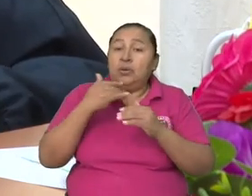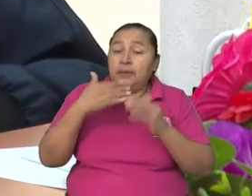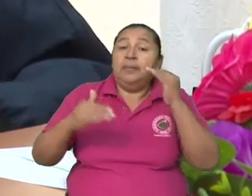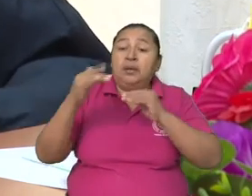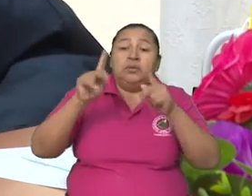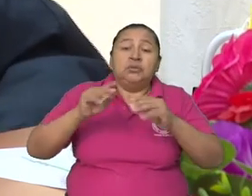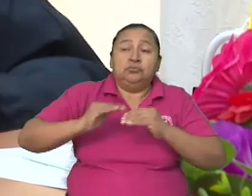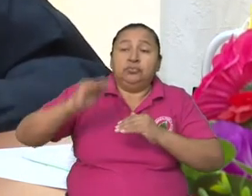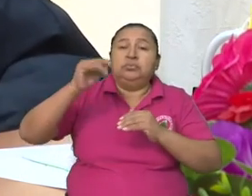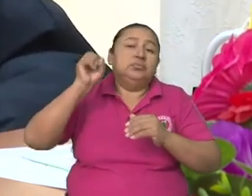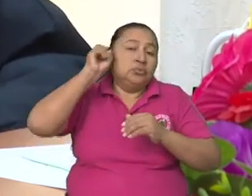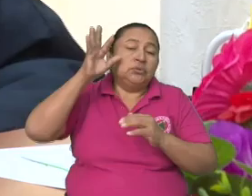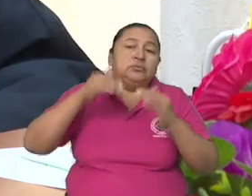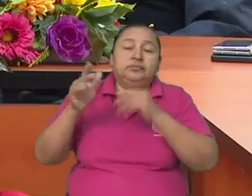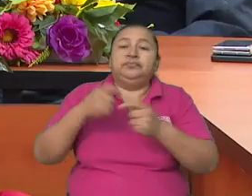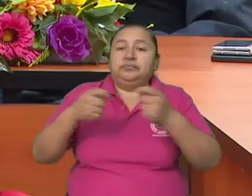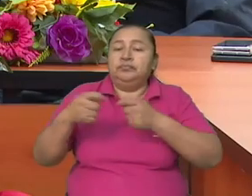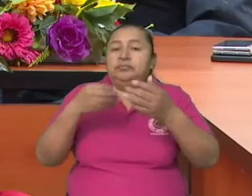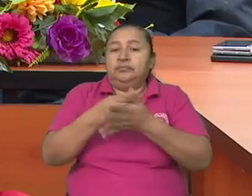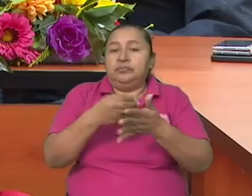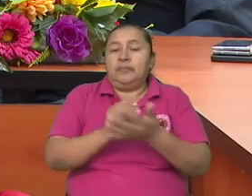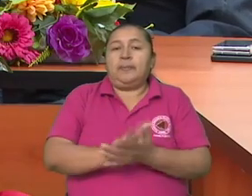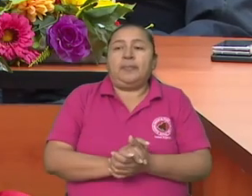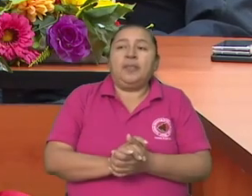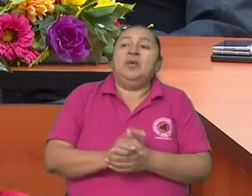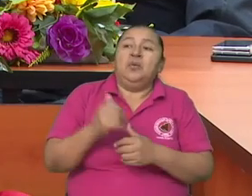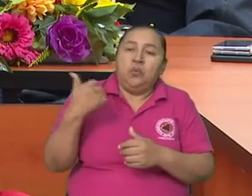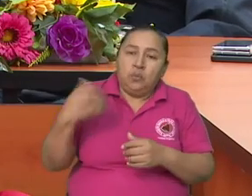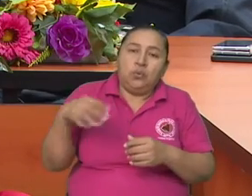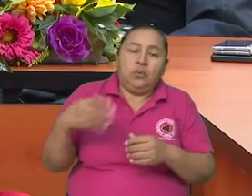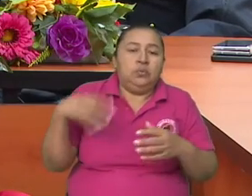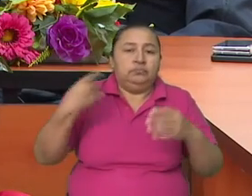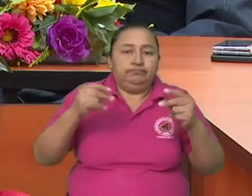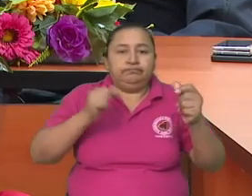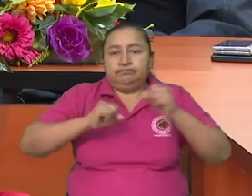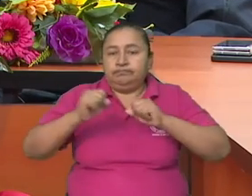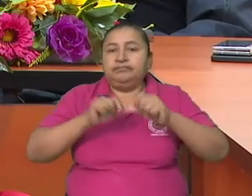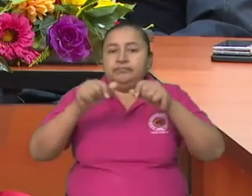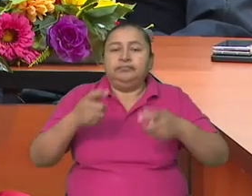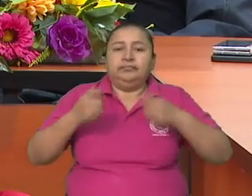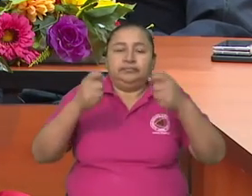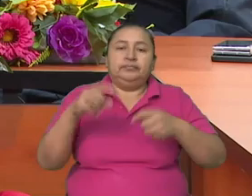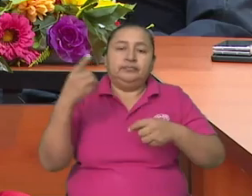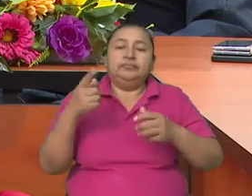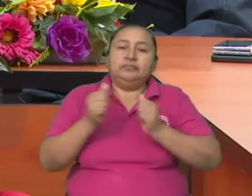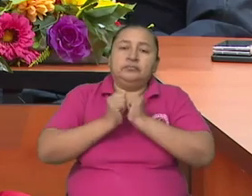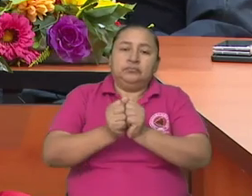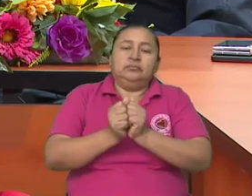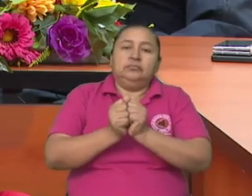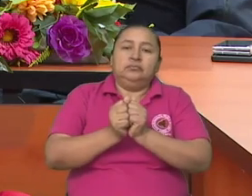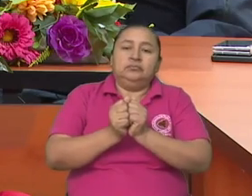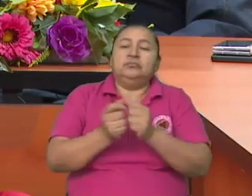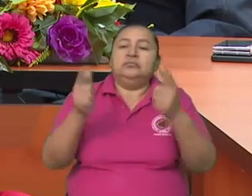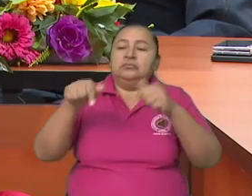cantidad de turistas y comerciantes en la zona. Sin duda que se agiliza a partir de una realidad de restitución de derechos. Compañero,